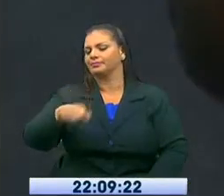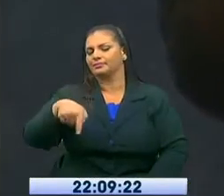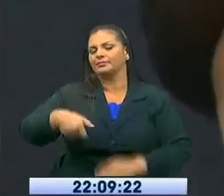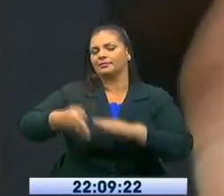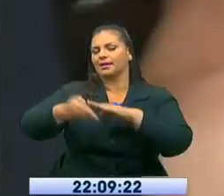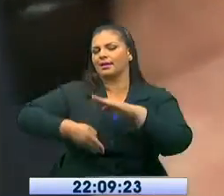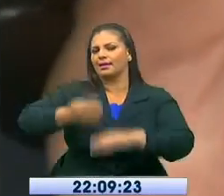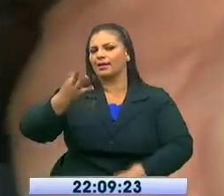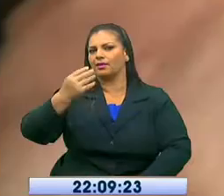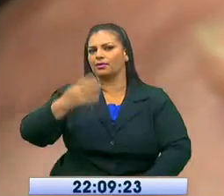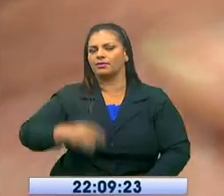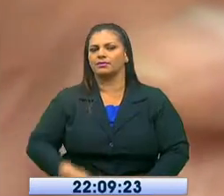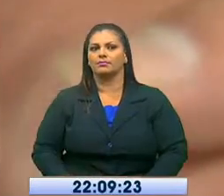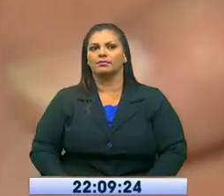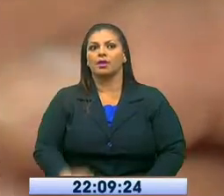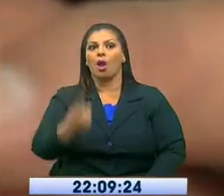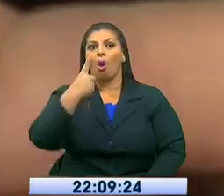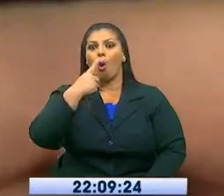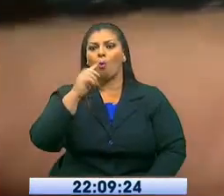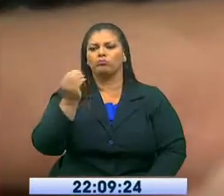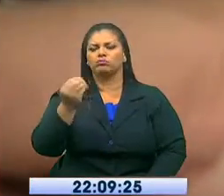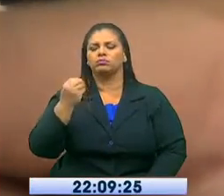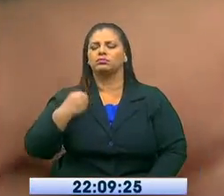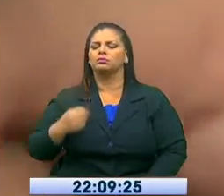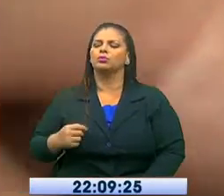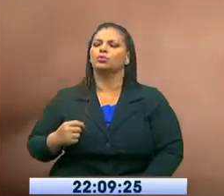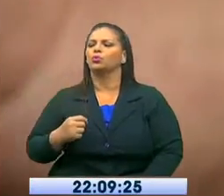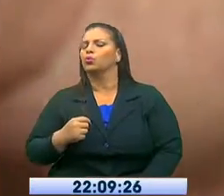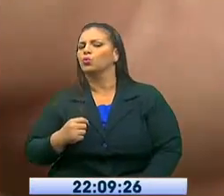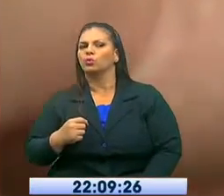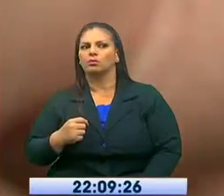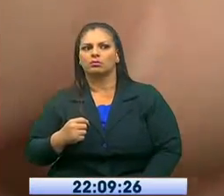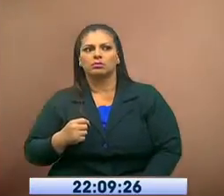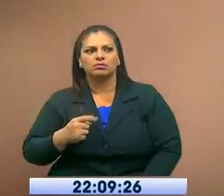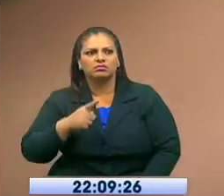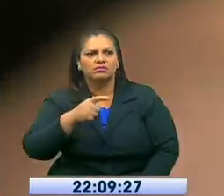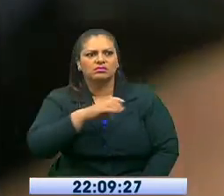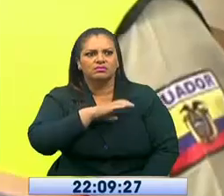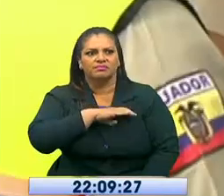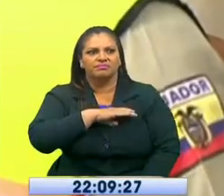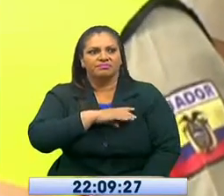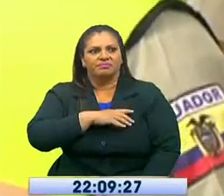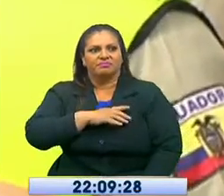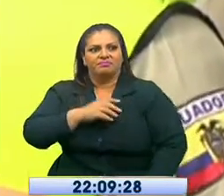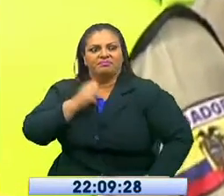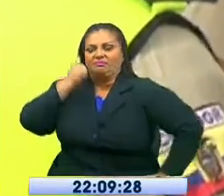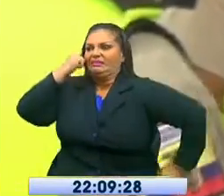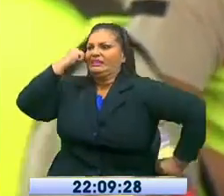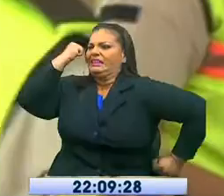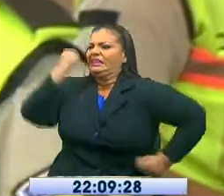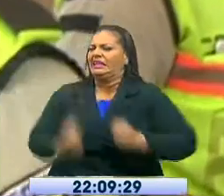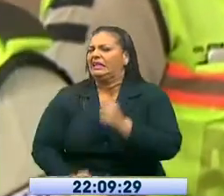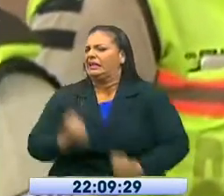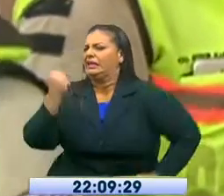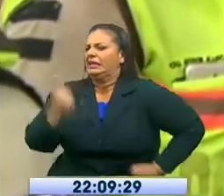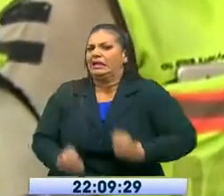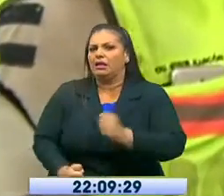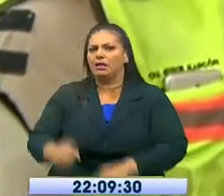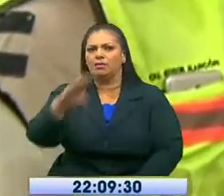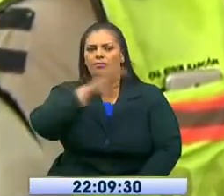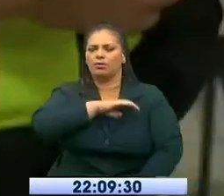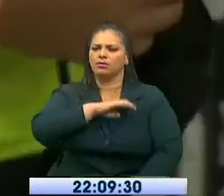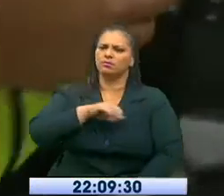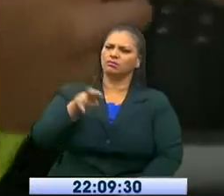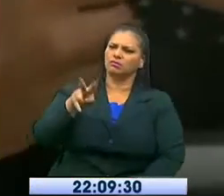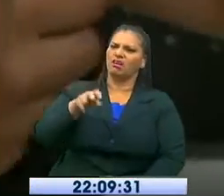Cuando se dio cuenta de la presencia de los miembros de la Policía Nacional, pretendió correr. Rápidamente le siguieron los pasos hasta darle